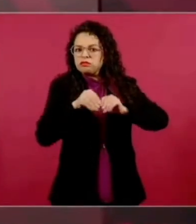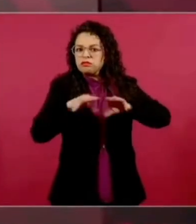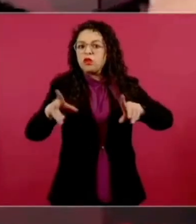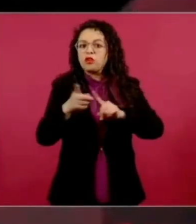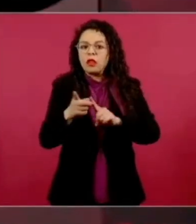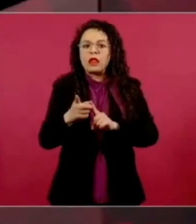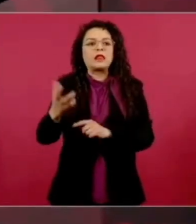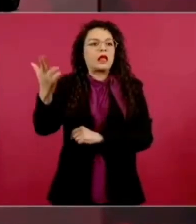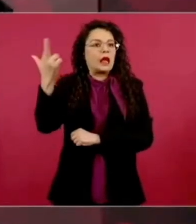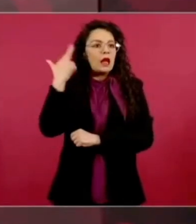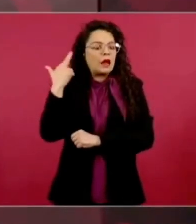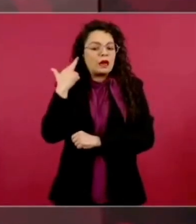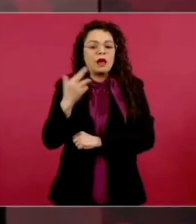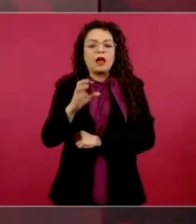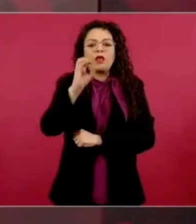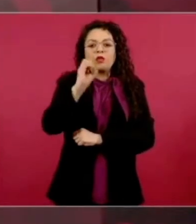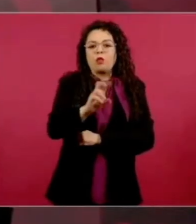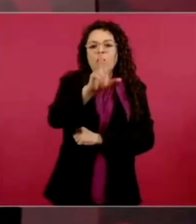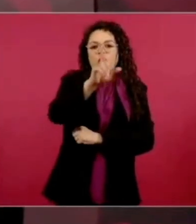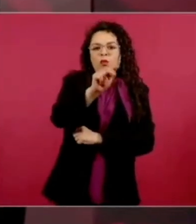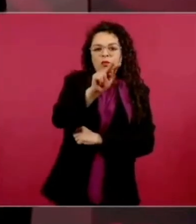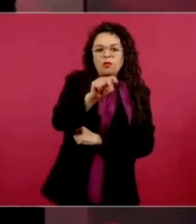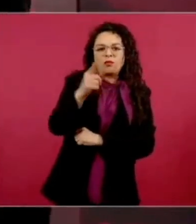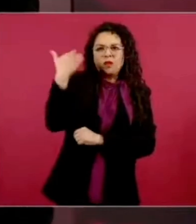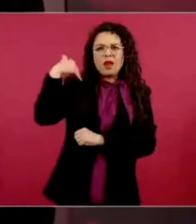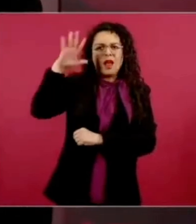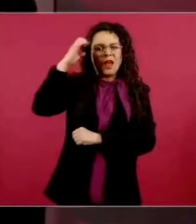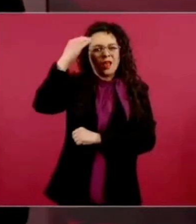Aristegui, los que estaban de moda en ese entonces.